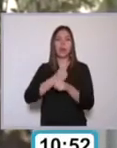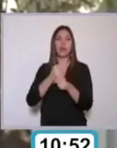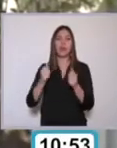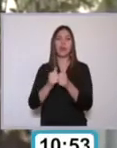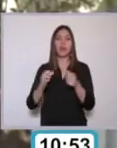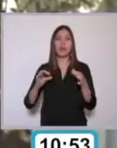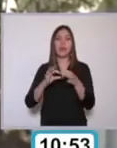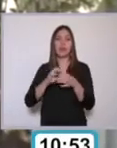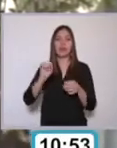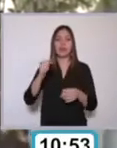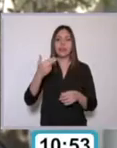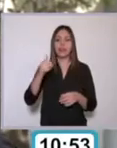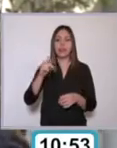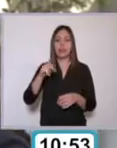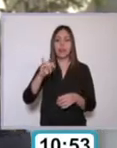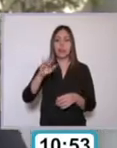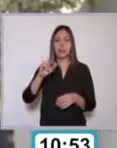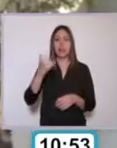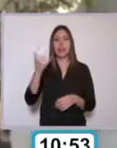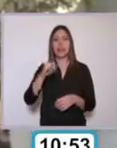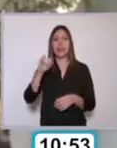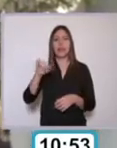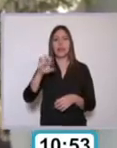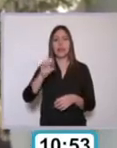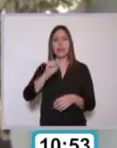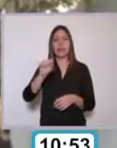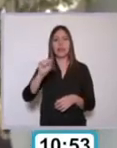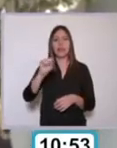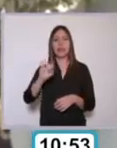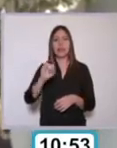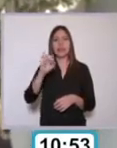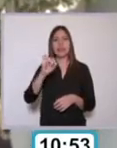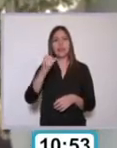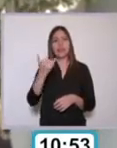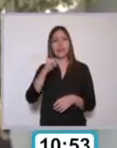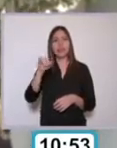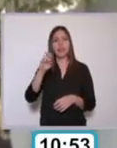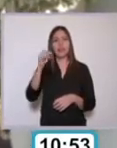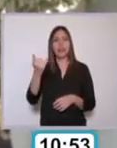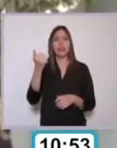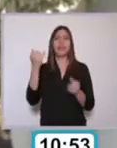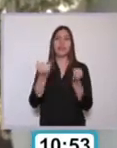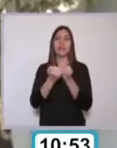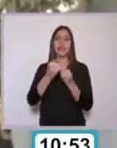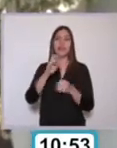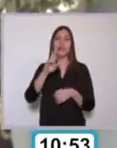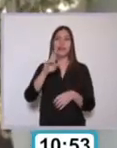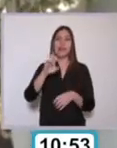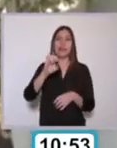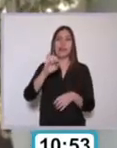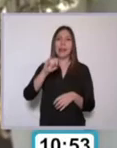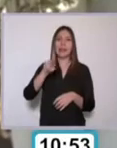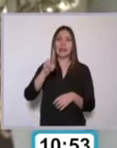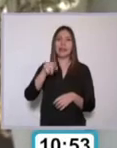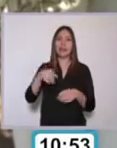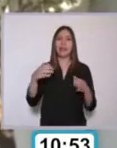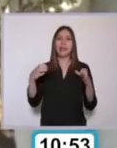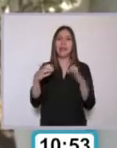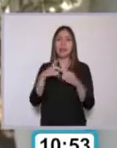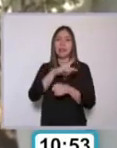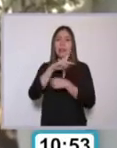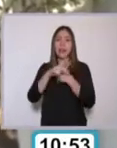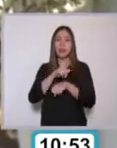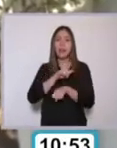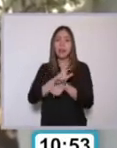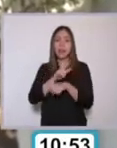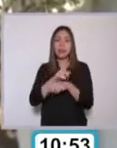Shakira y con Jessie Joy, creo yo, y estaba Rake también. Súper. Para ser de un país tan pequeño como Guatemala, bueno, te digo